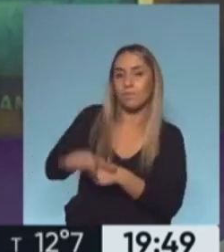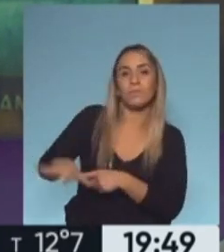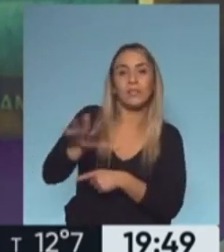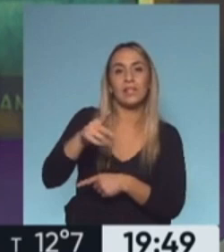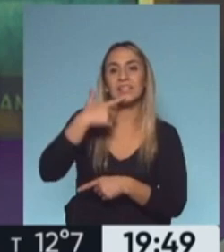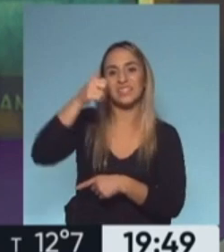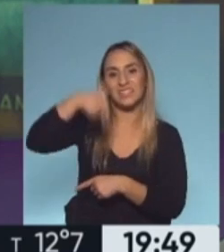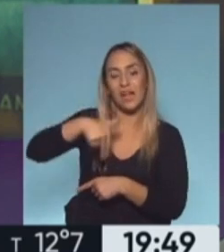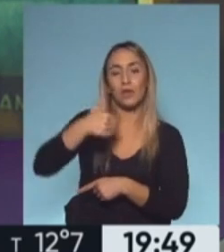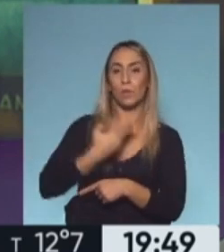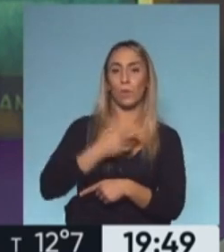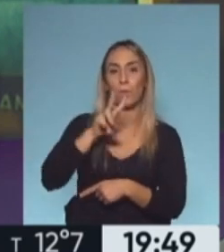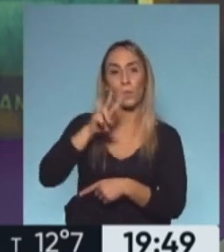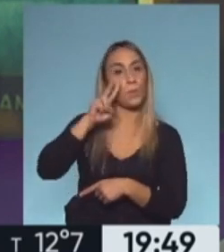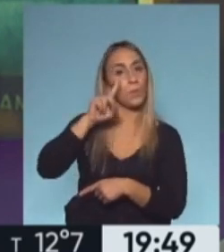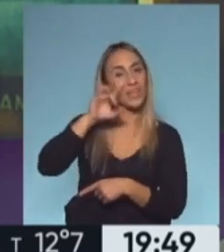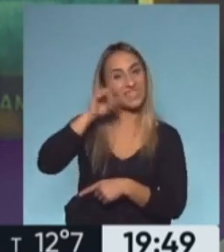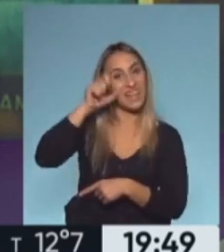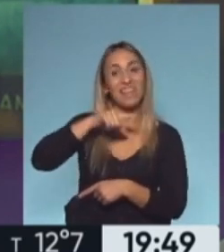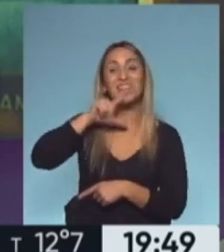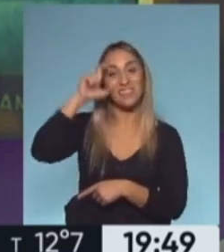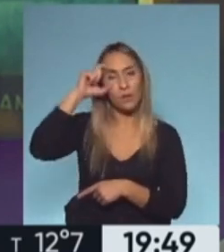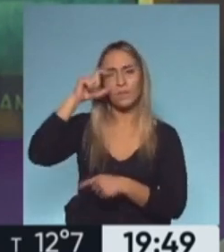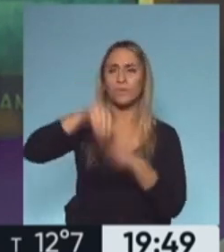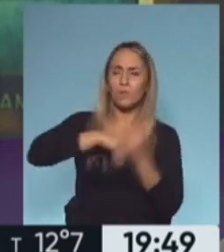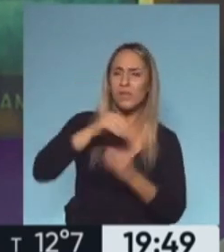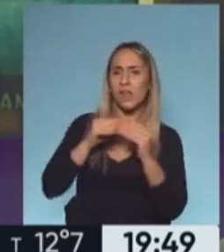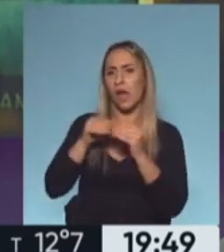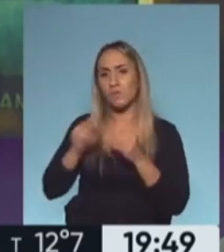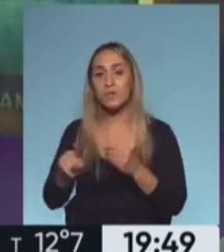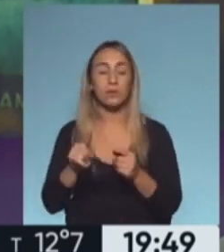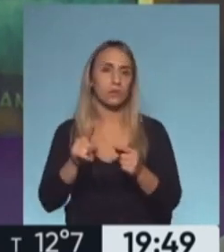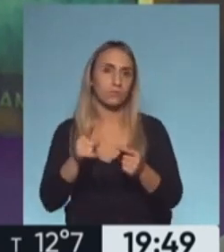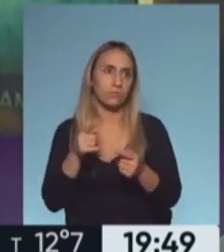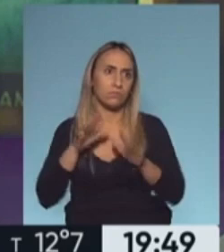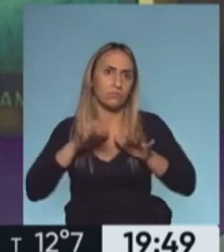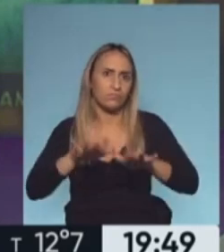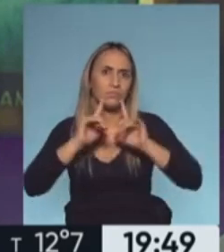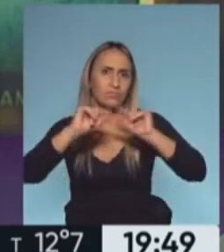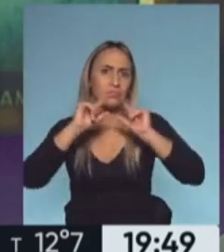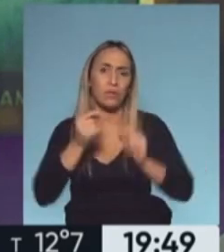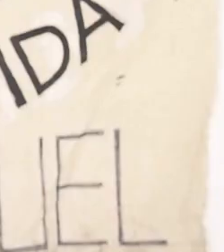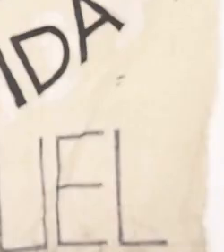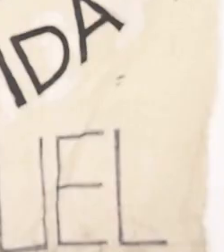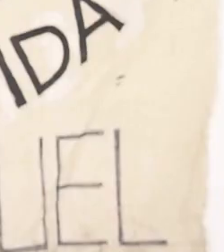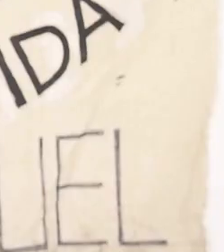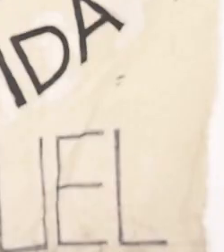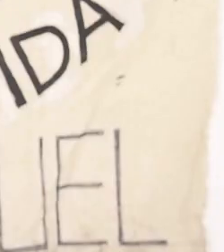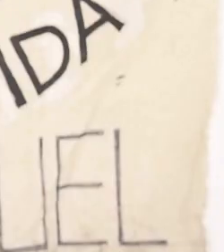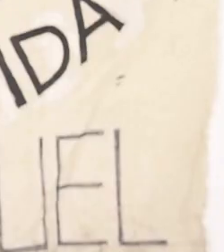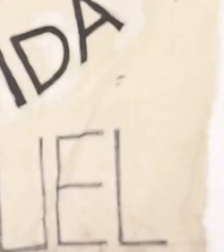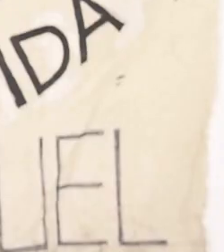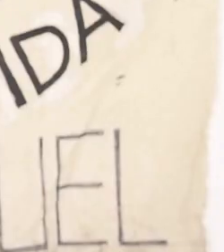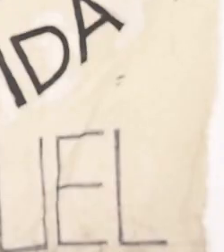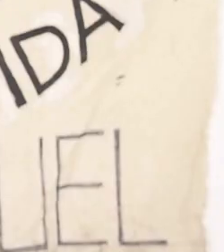marzo. Familiares, amigos reclaman no solamente por la aparición, por justicia. En